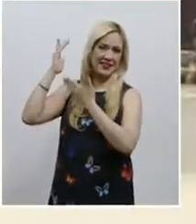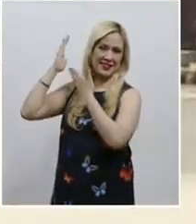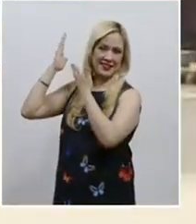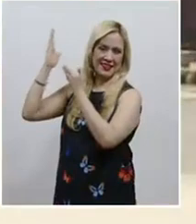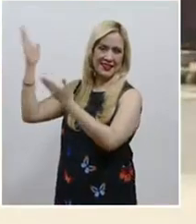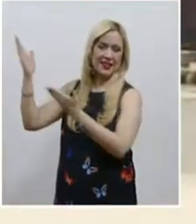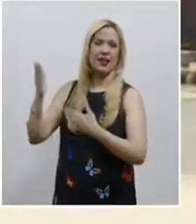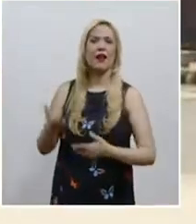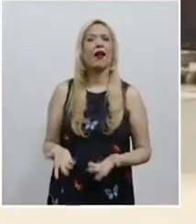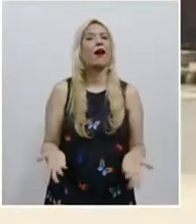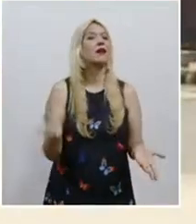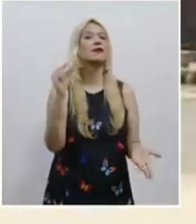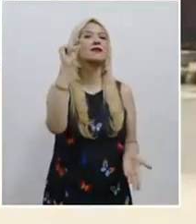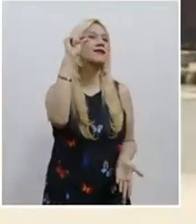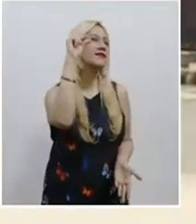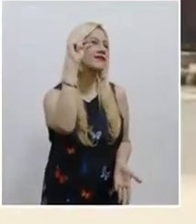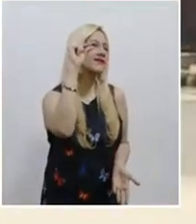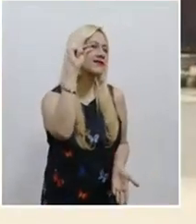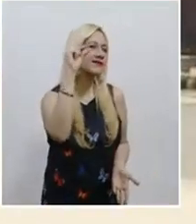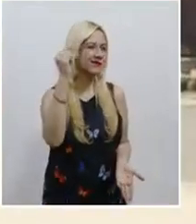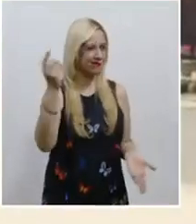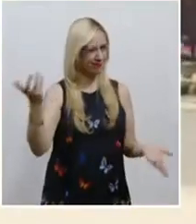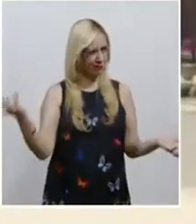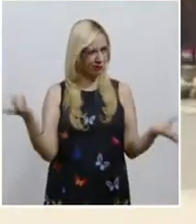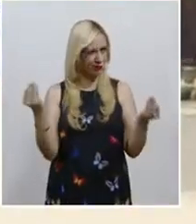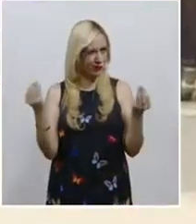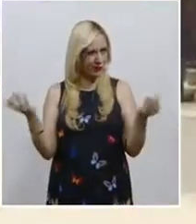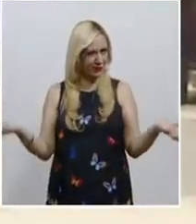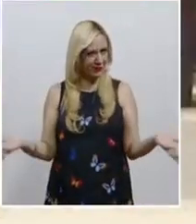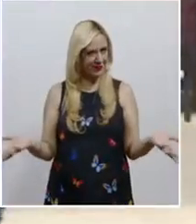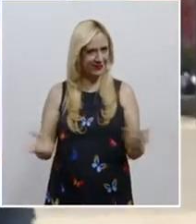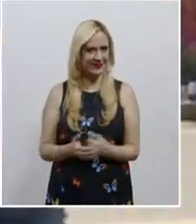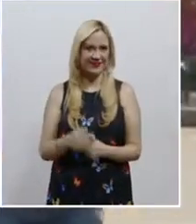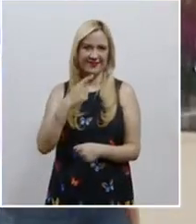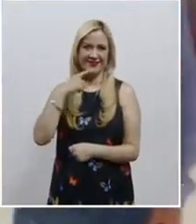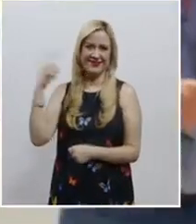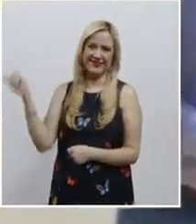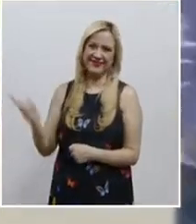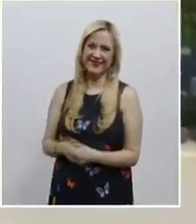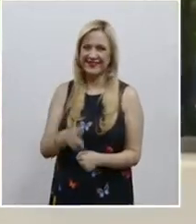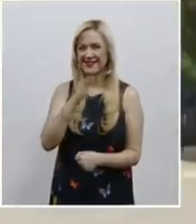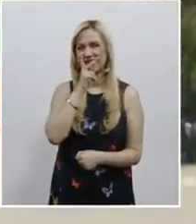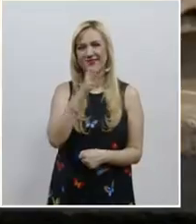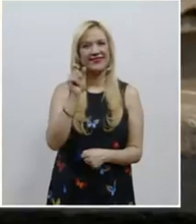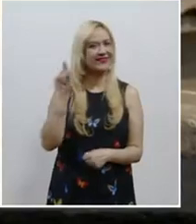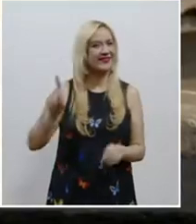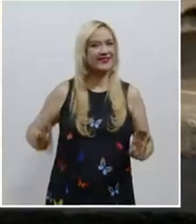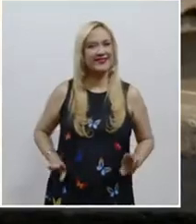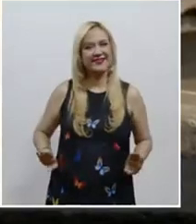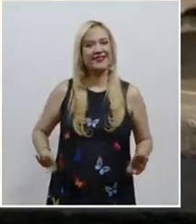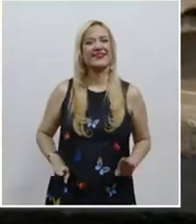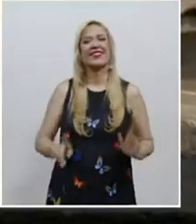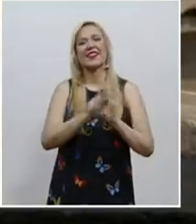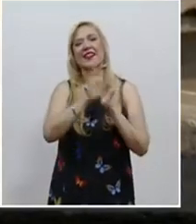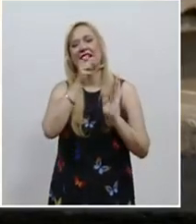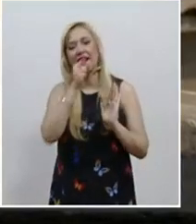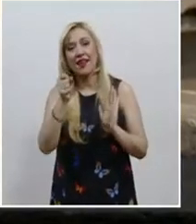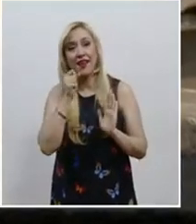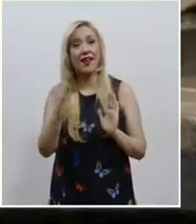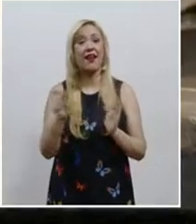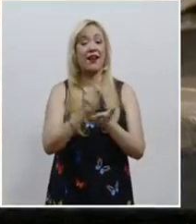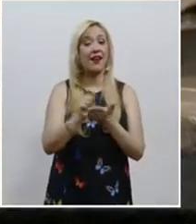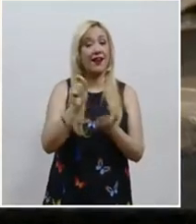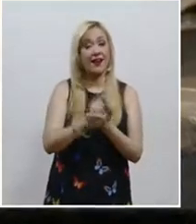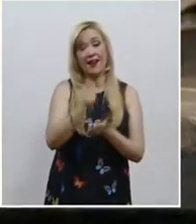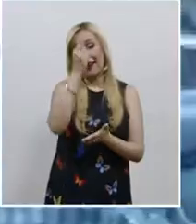Total, que tanto es tantitito. Frase del cronista, novelista y periodista